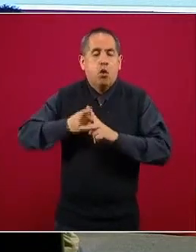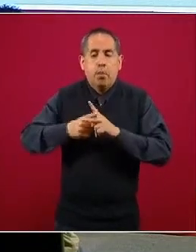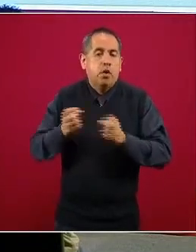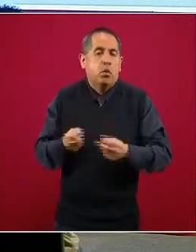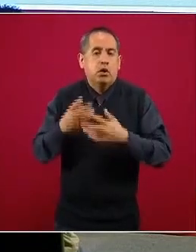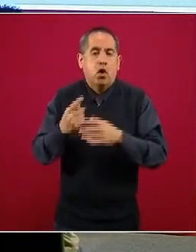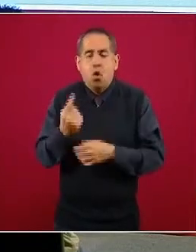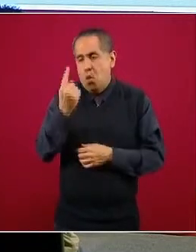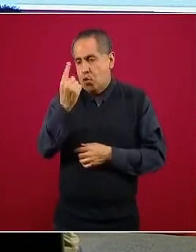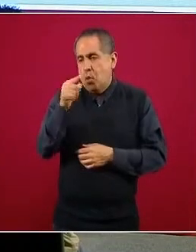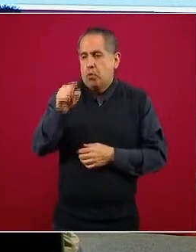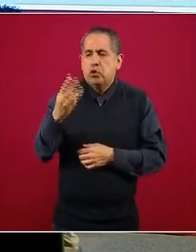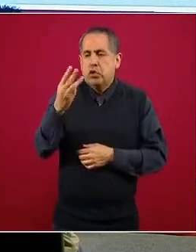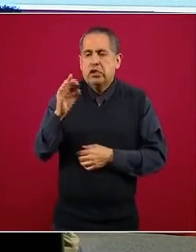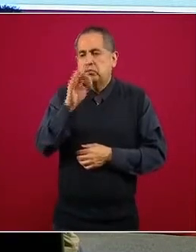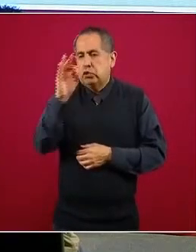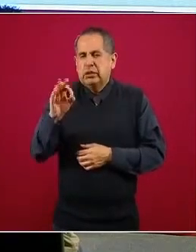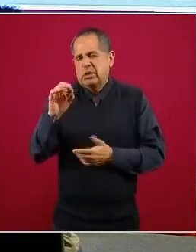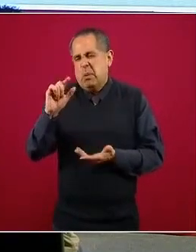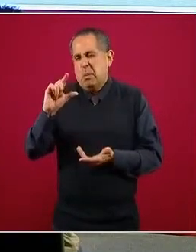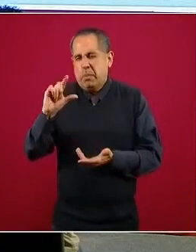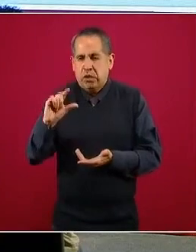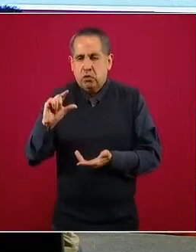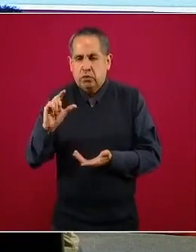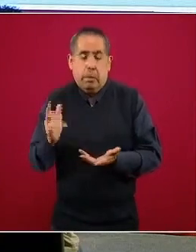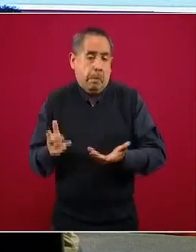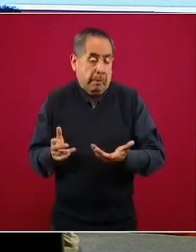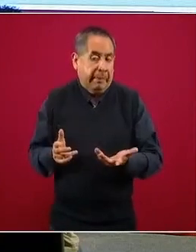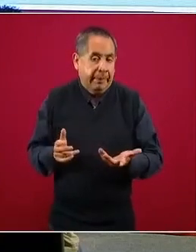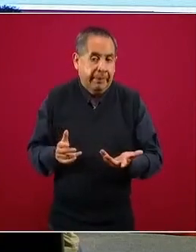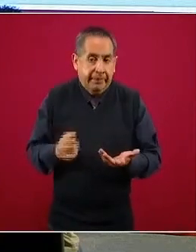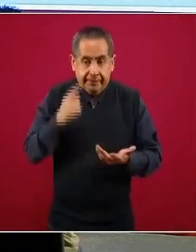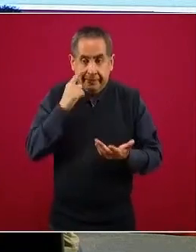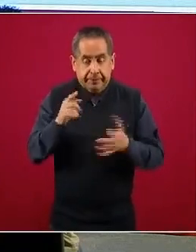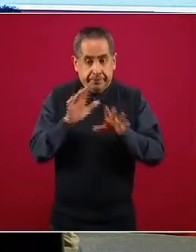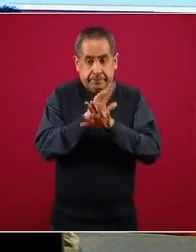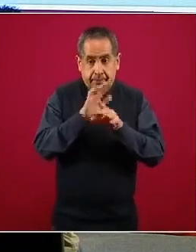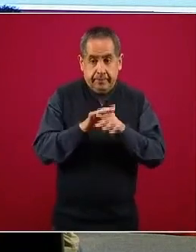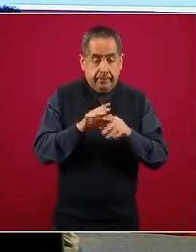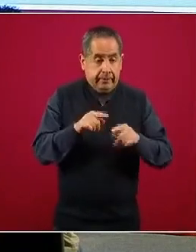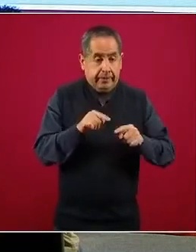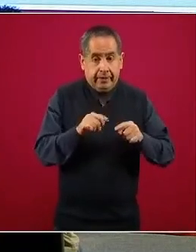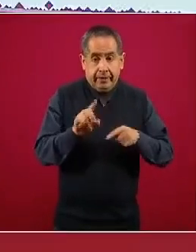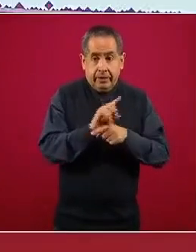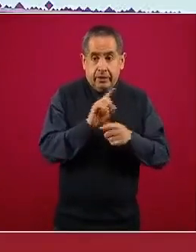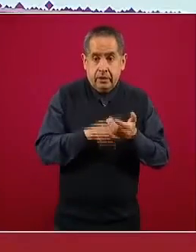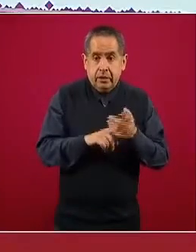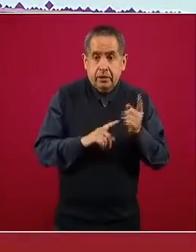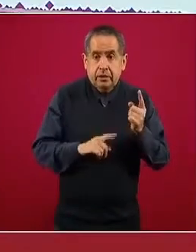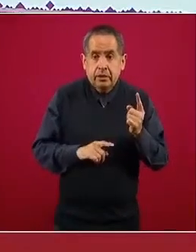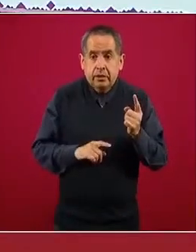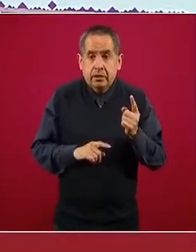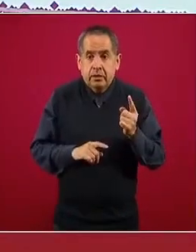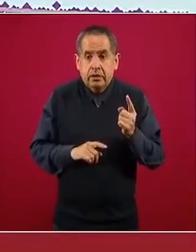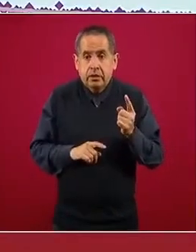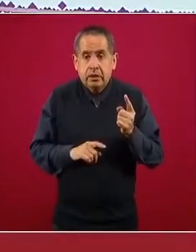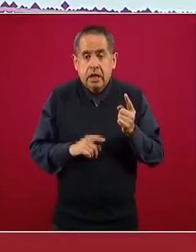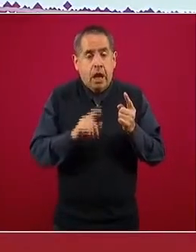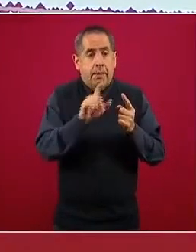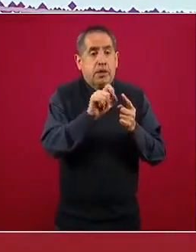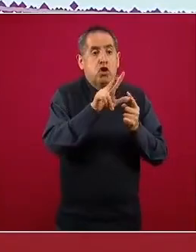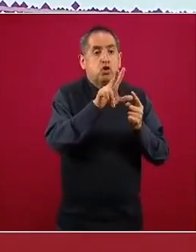promedio de 1.3%. Vean ustedes que cambió desde un promedio de